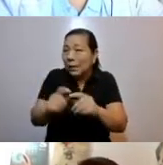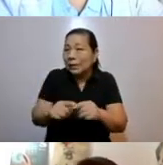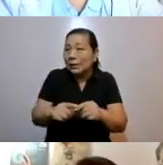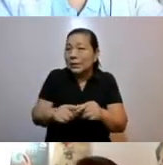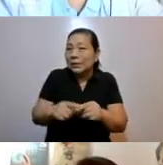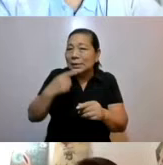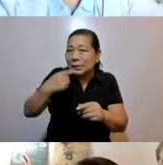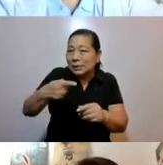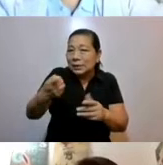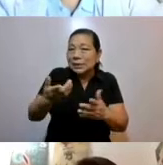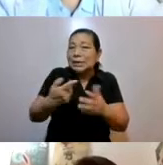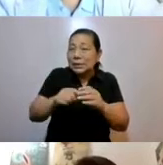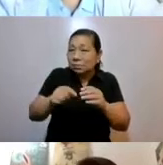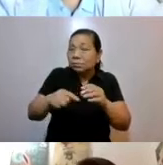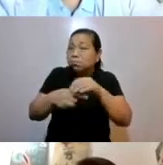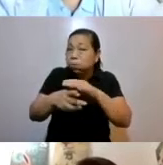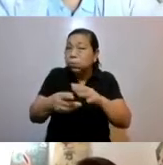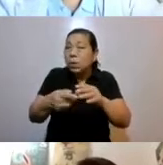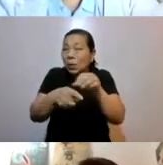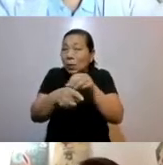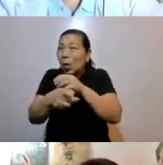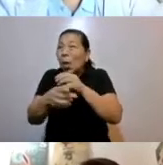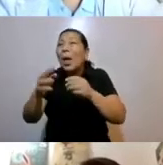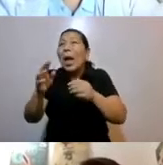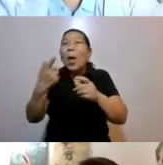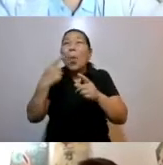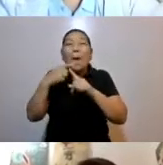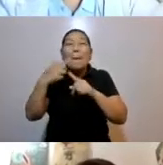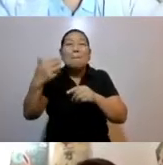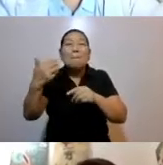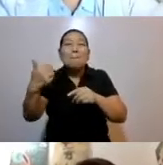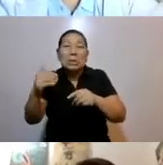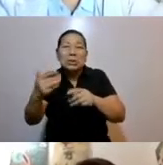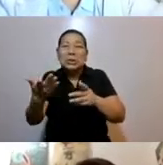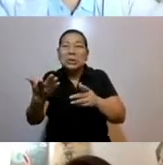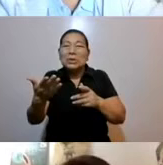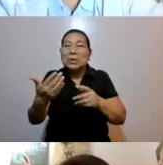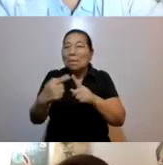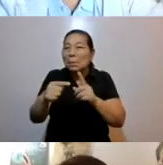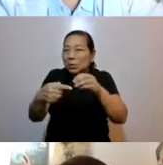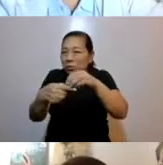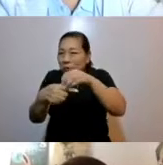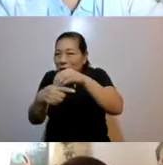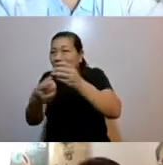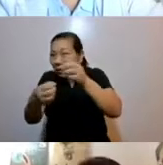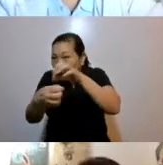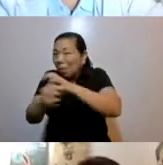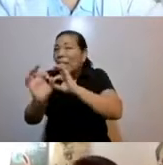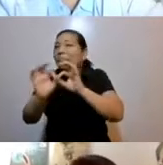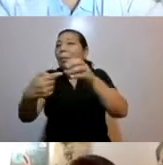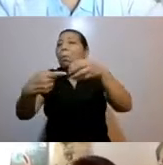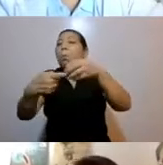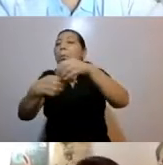diferencia de la eyaculación retrógrada en la que sí se va a la vejiga, en la aneyaculación no llega el semen al sitio donde debería estar.